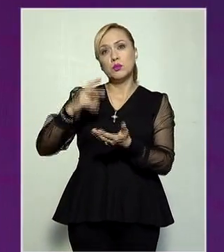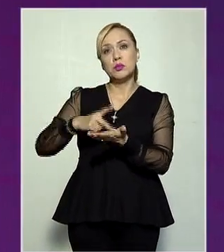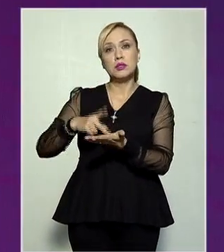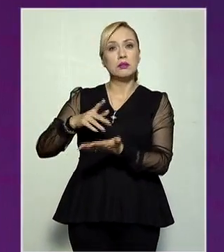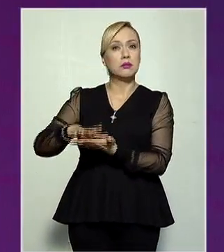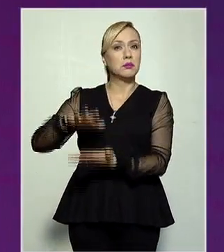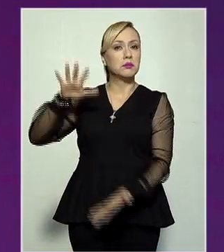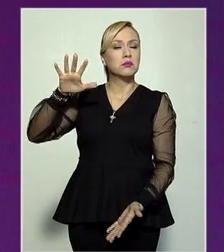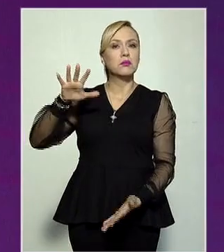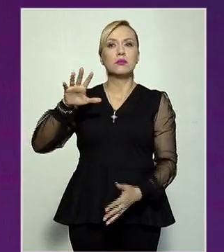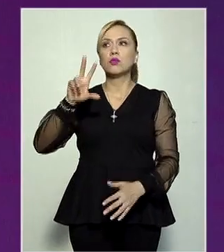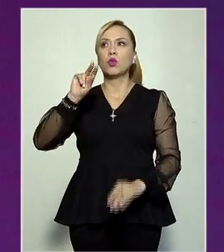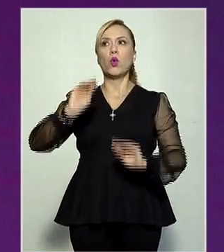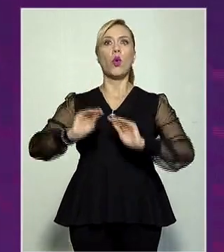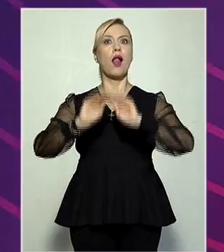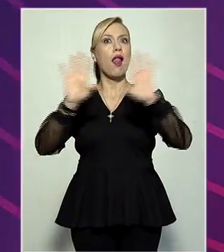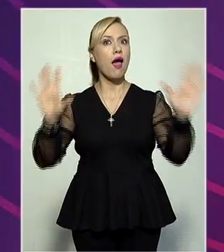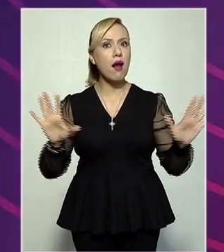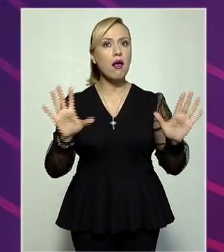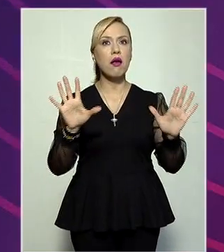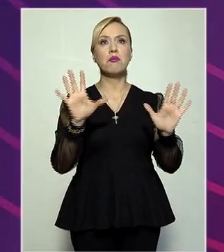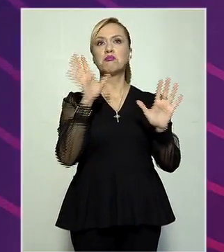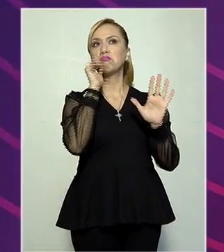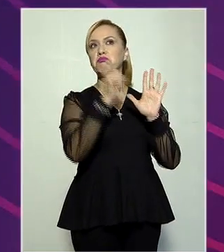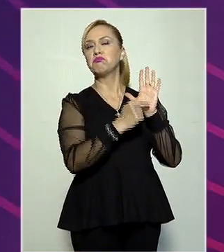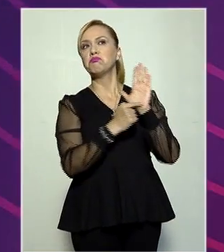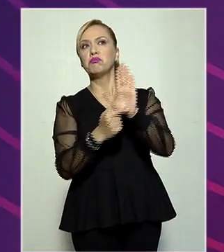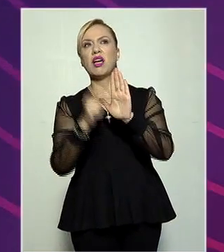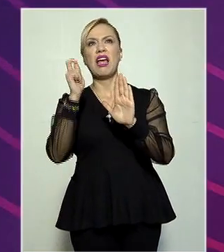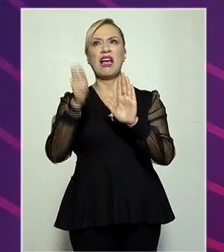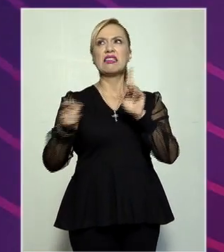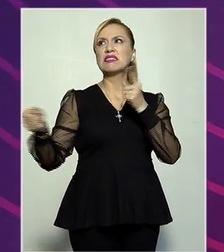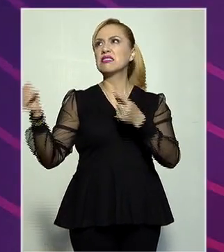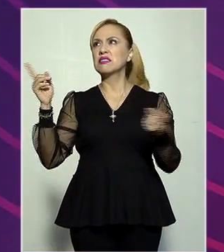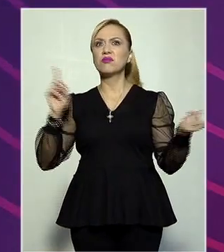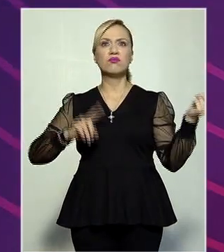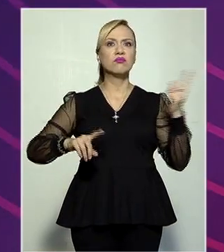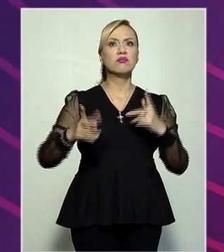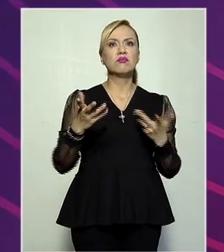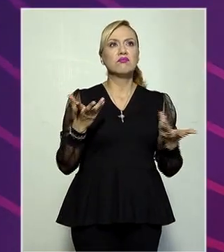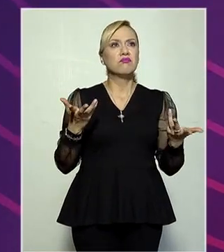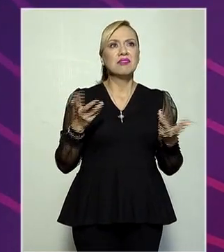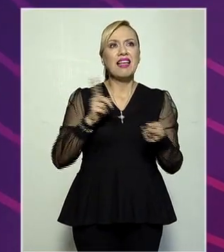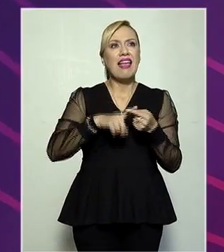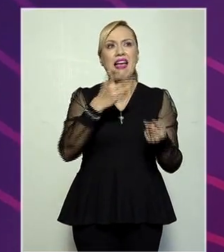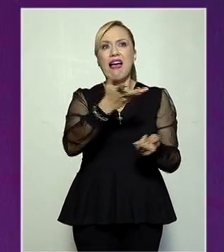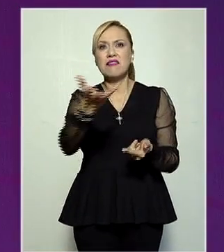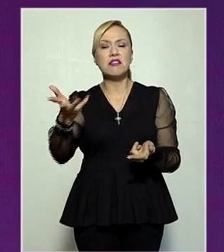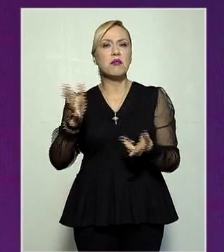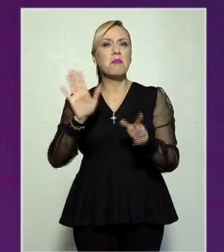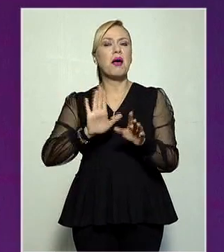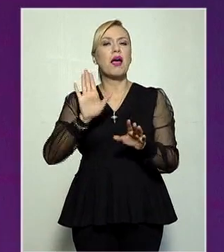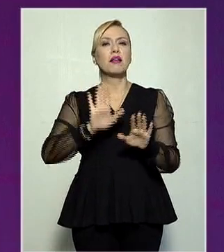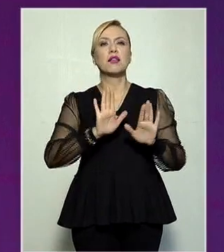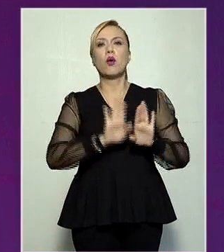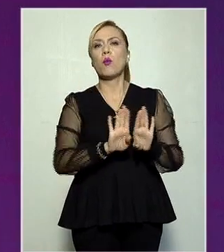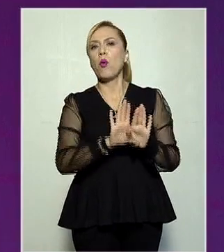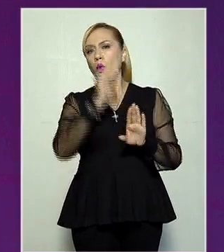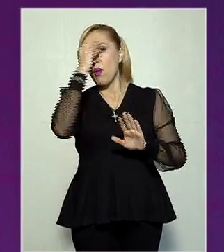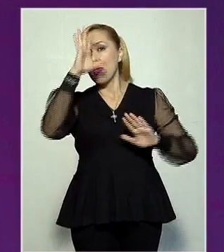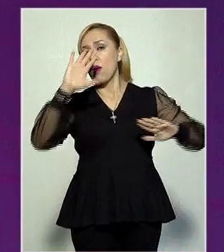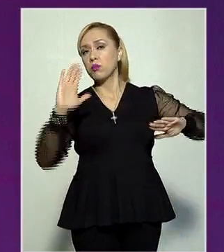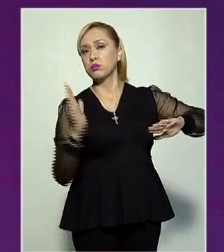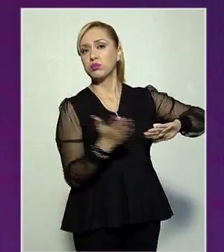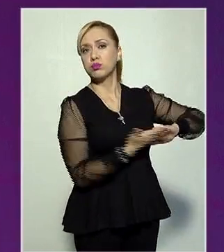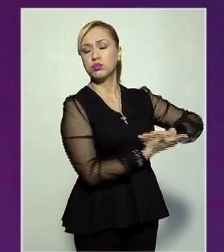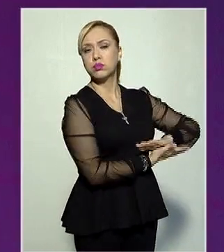puede demostrar la participación de agentes estatales, entonces había muchísimos casos que se quedaban en el limbo. Se crea con la Ley General en materia de desaparición un nuevo